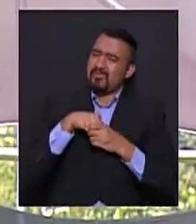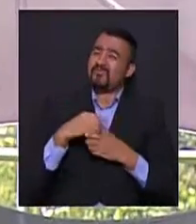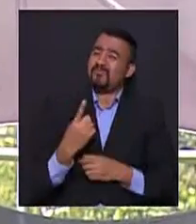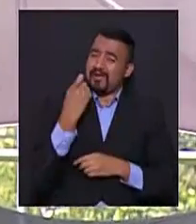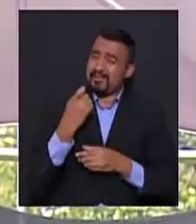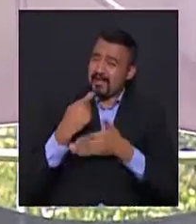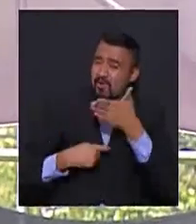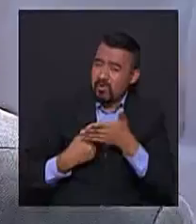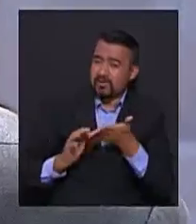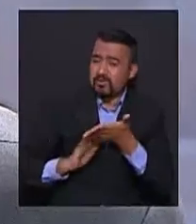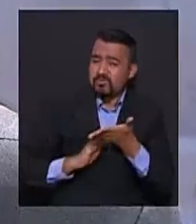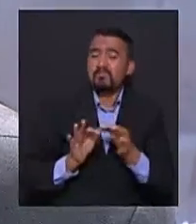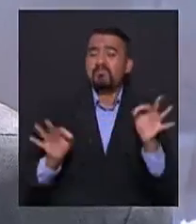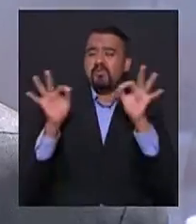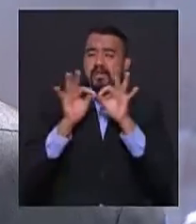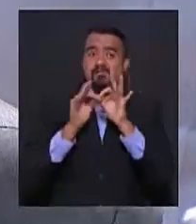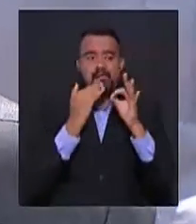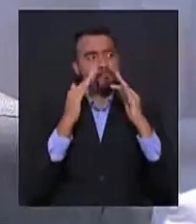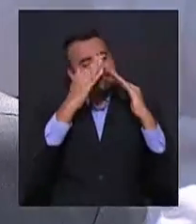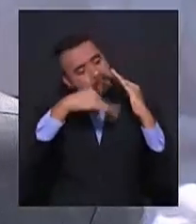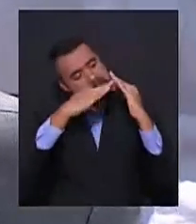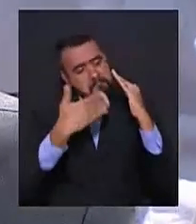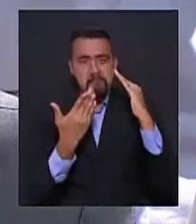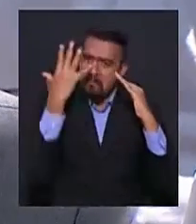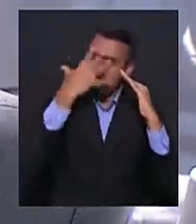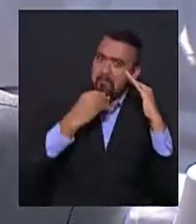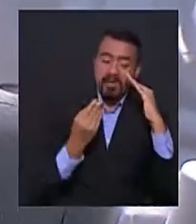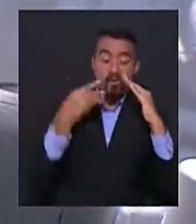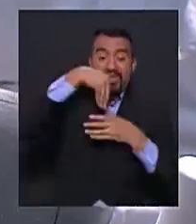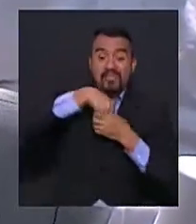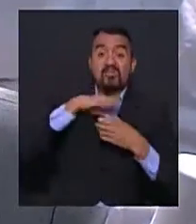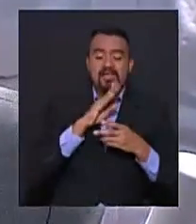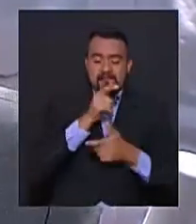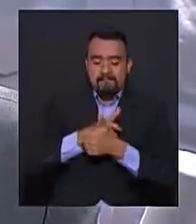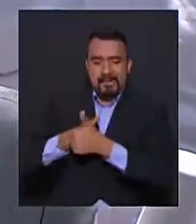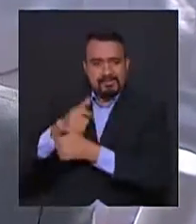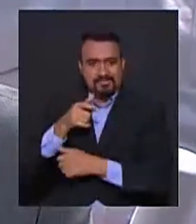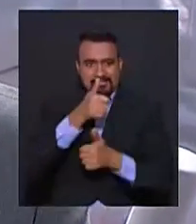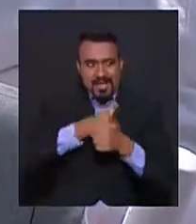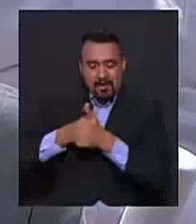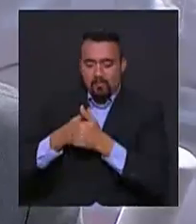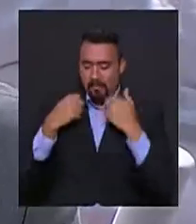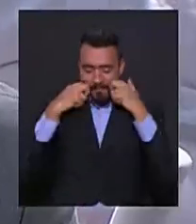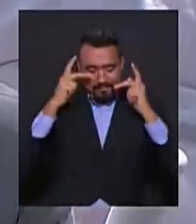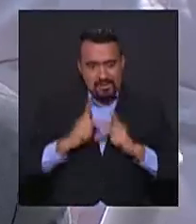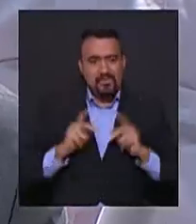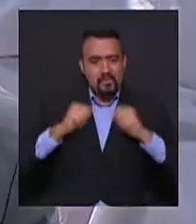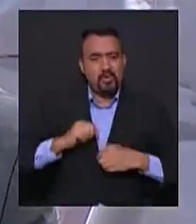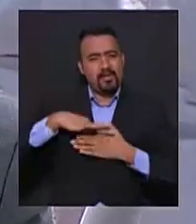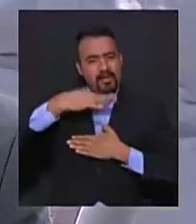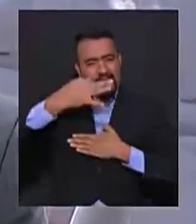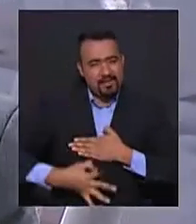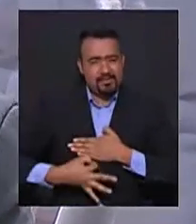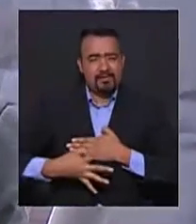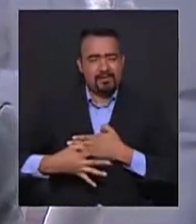cambio estético debe ir acompañado de un cambio ético. Mirar nuestro